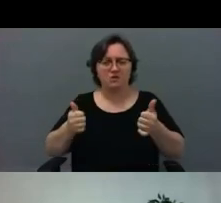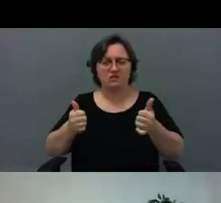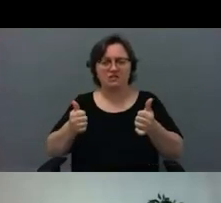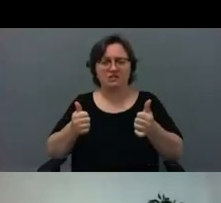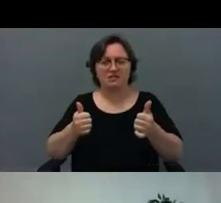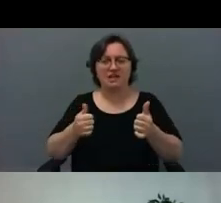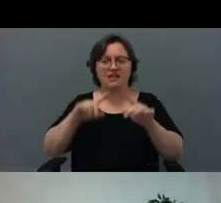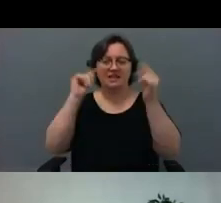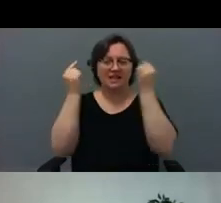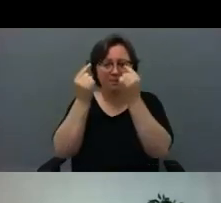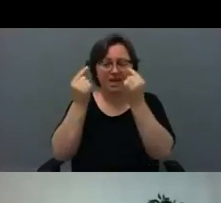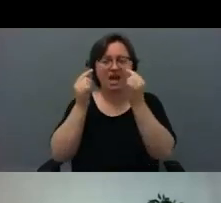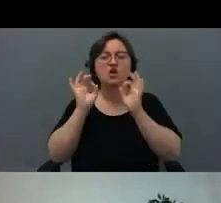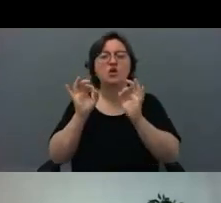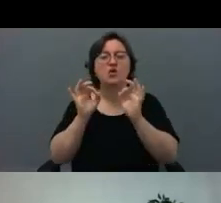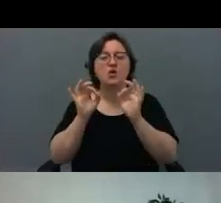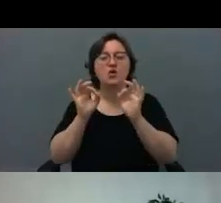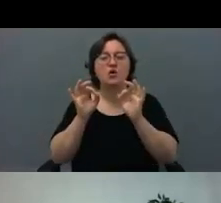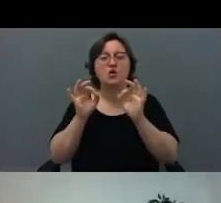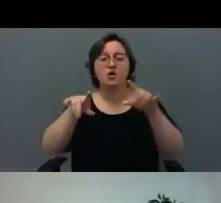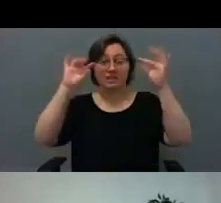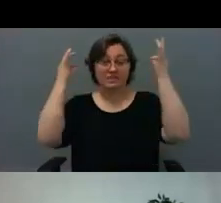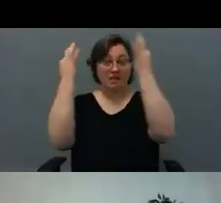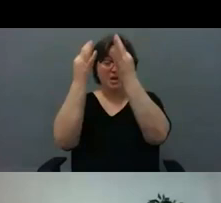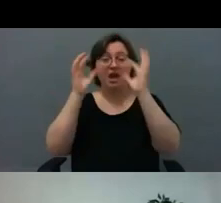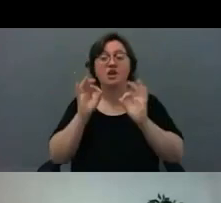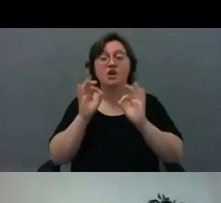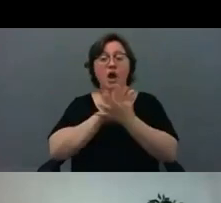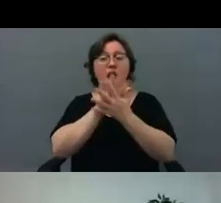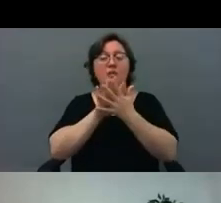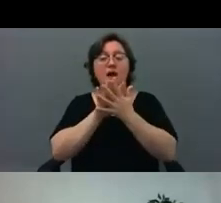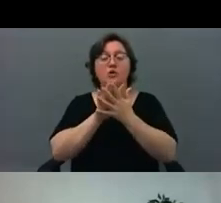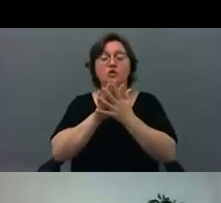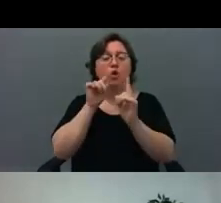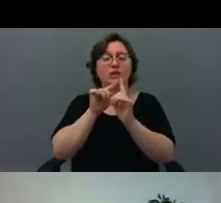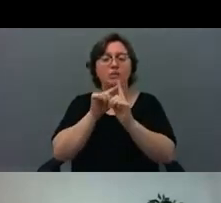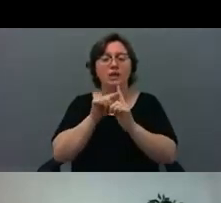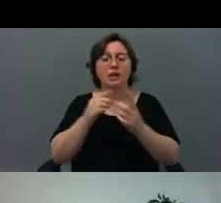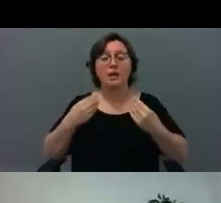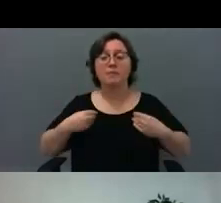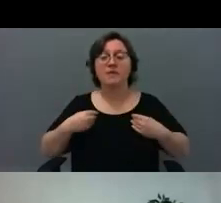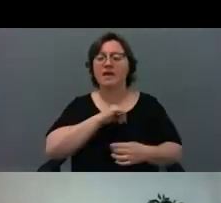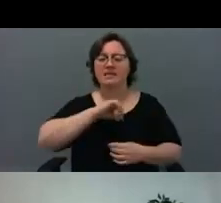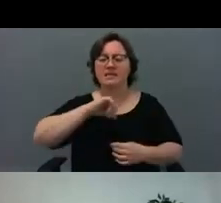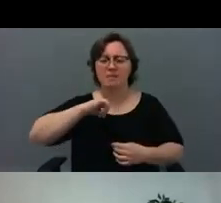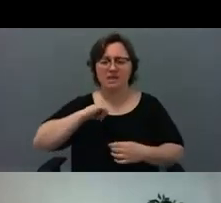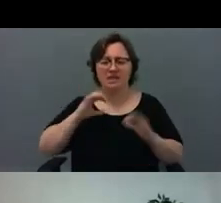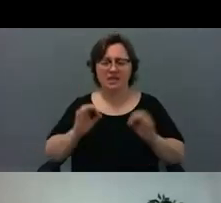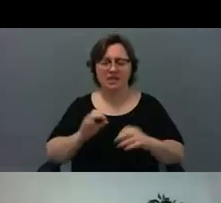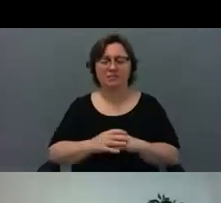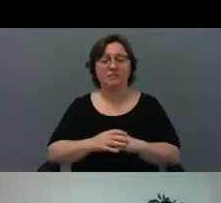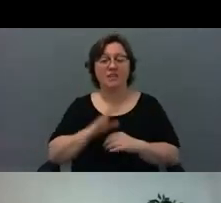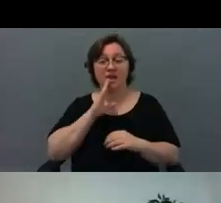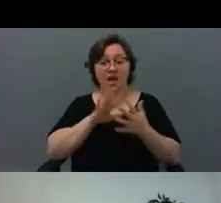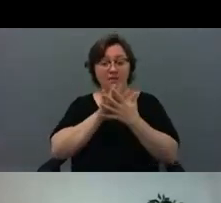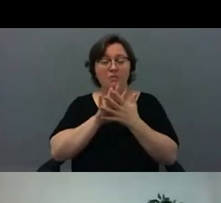a este seminario que se dedica a la vida independiente y que, como decía, os voy a